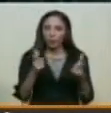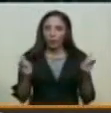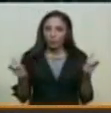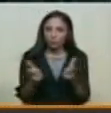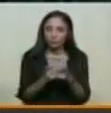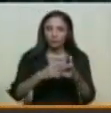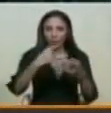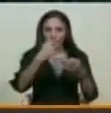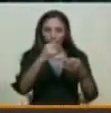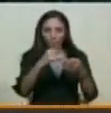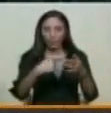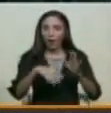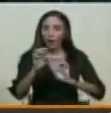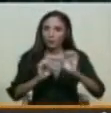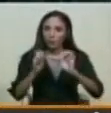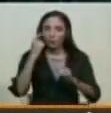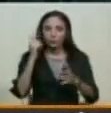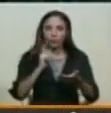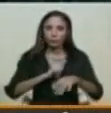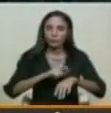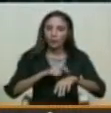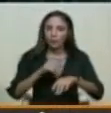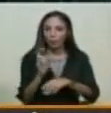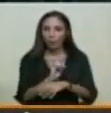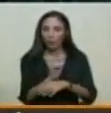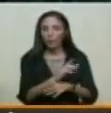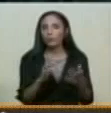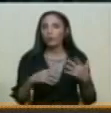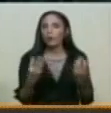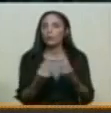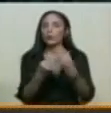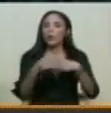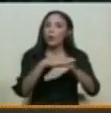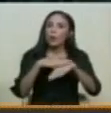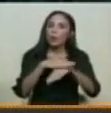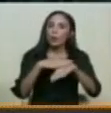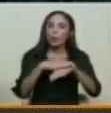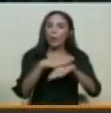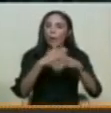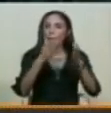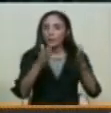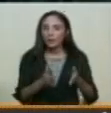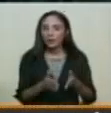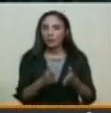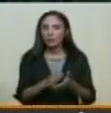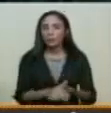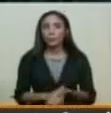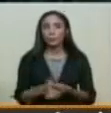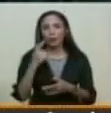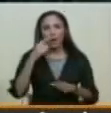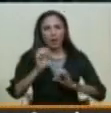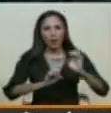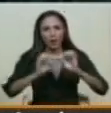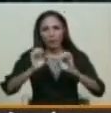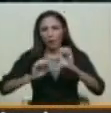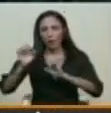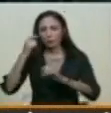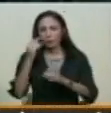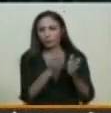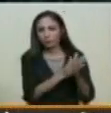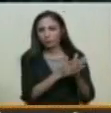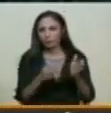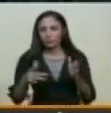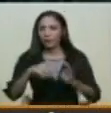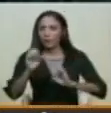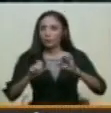evaluación permanente de nuestras ministras y nuestros ministros, sobre todo un sistema de evaluación permanente de la acción